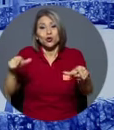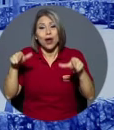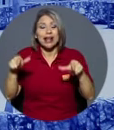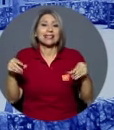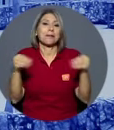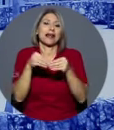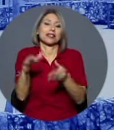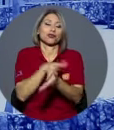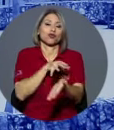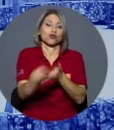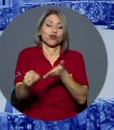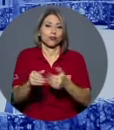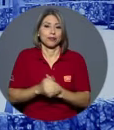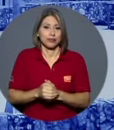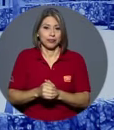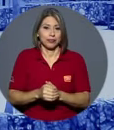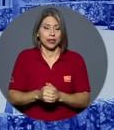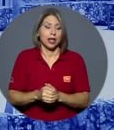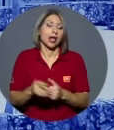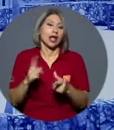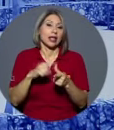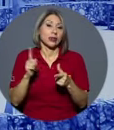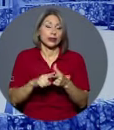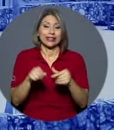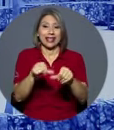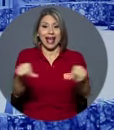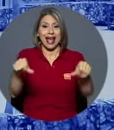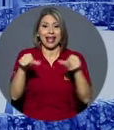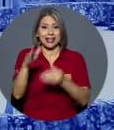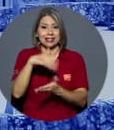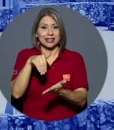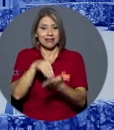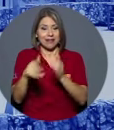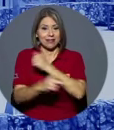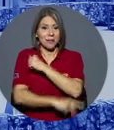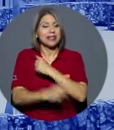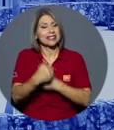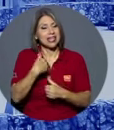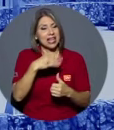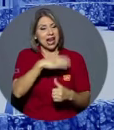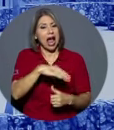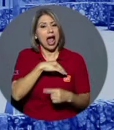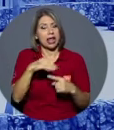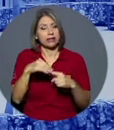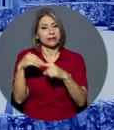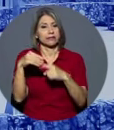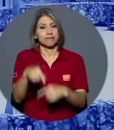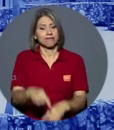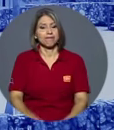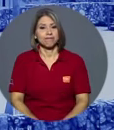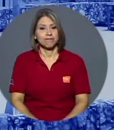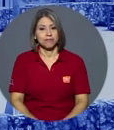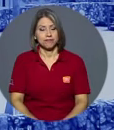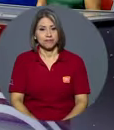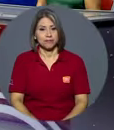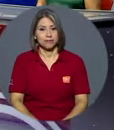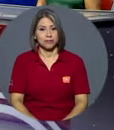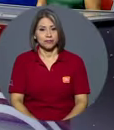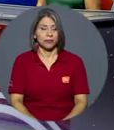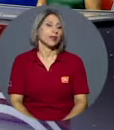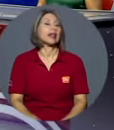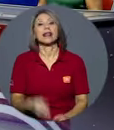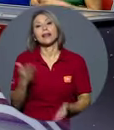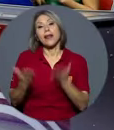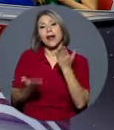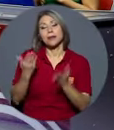mundo. Entonces, el área central del país tiene sus particularidades en ese sentido.